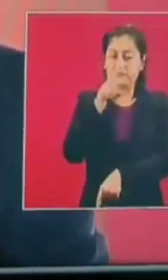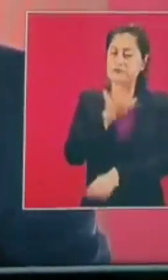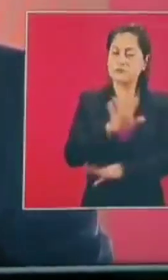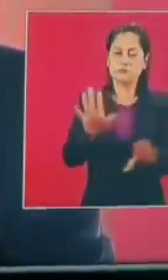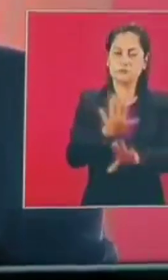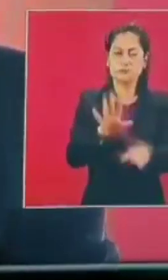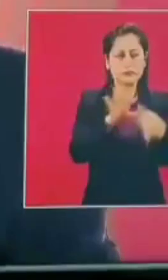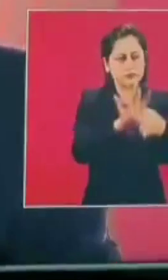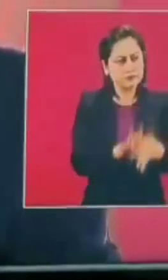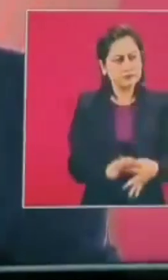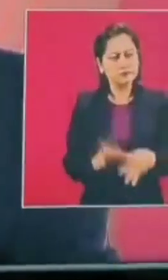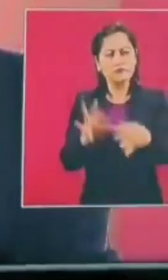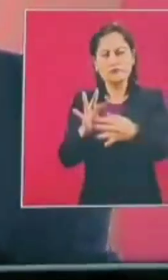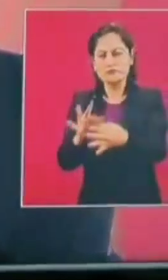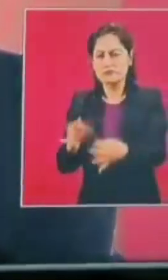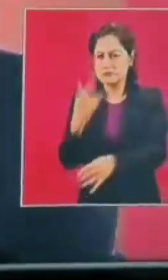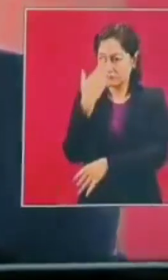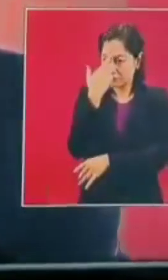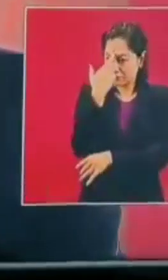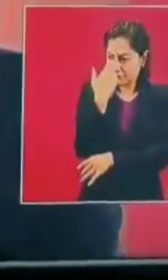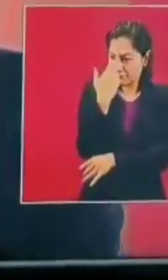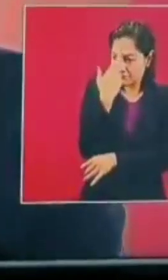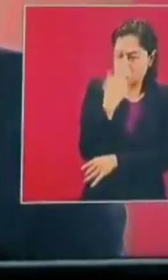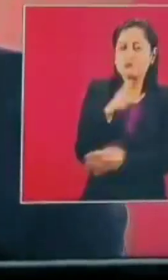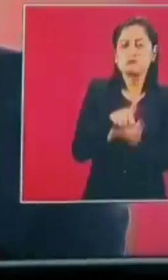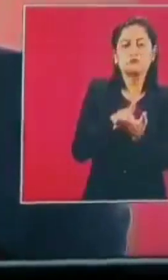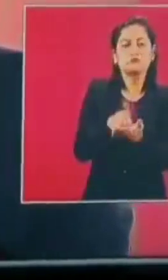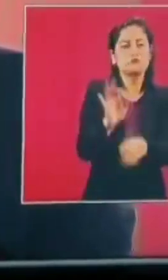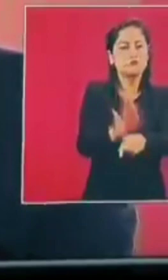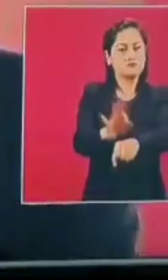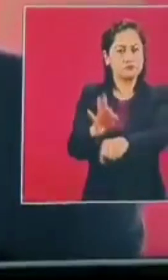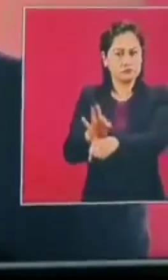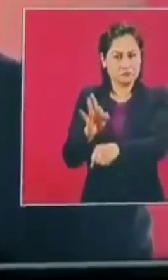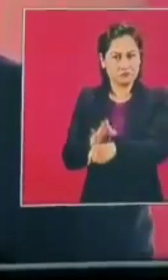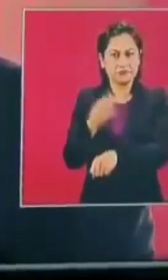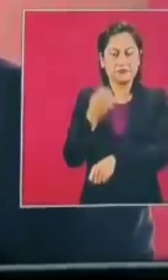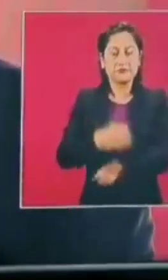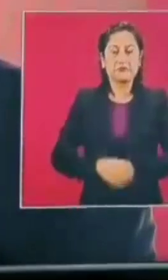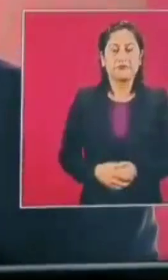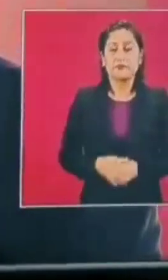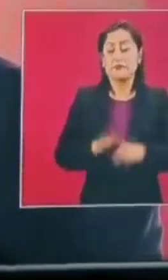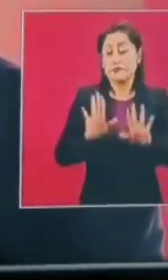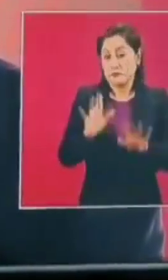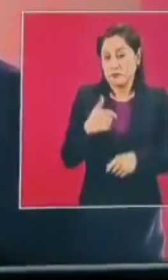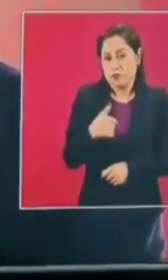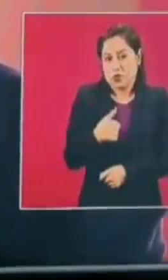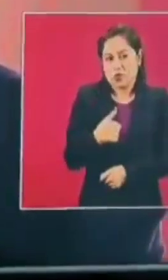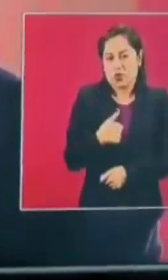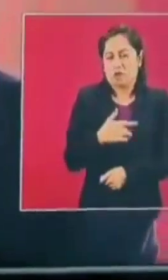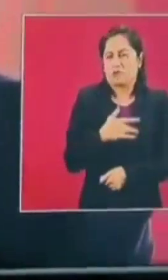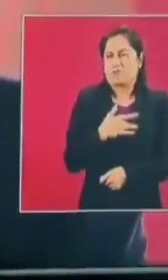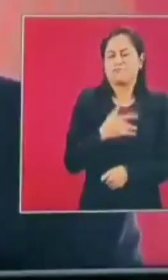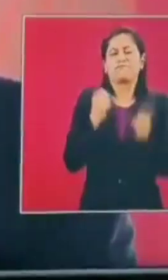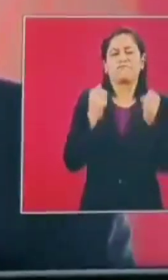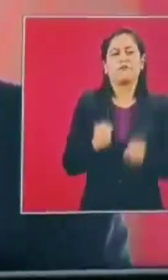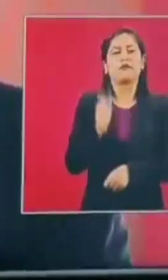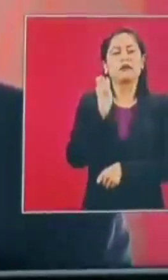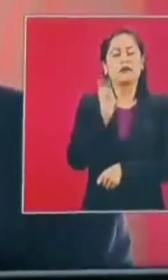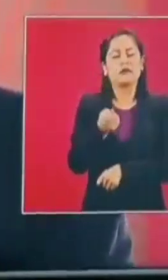entonces ya estoy seguro que si tenemos como